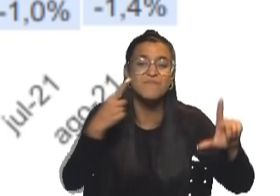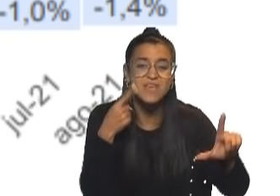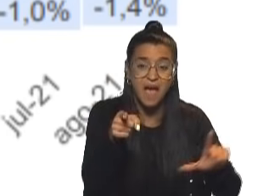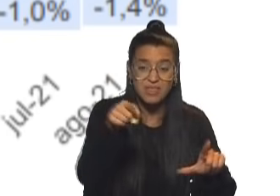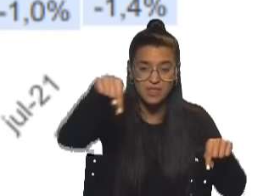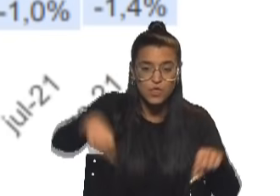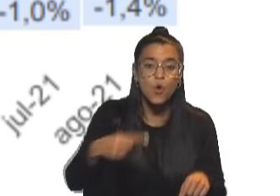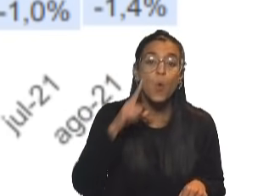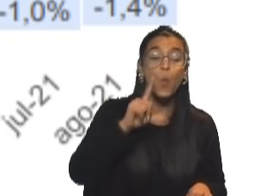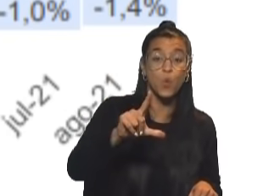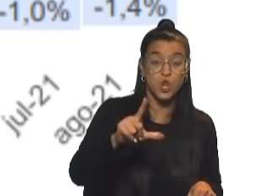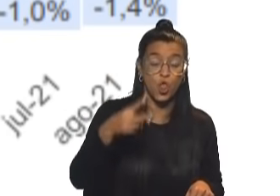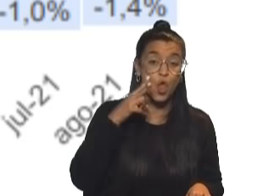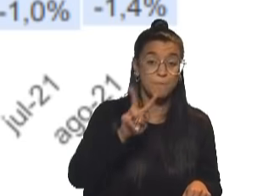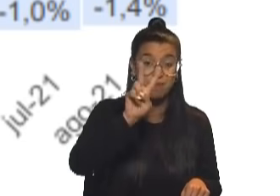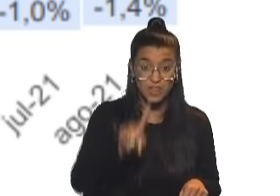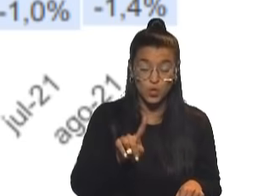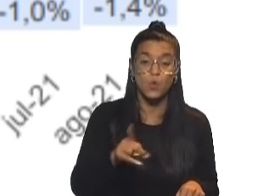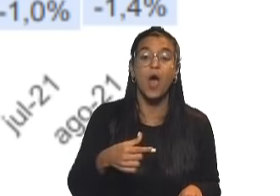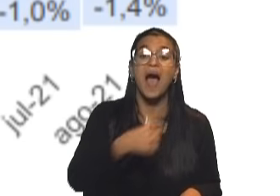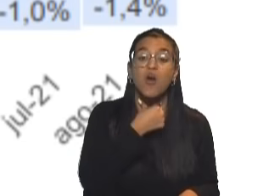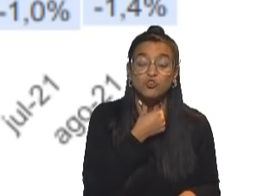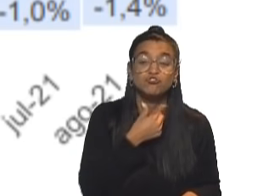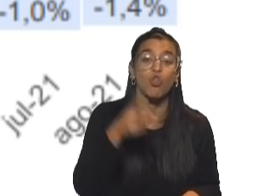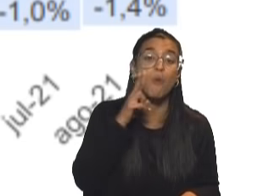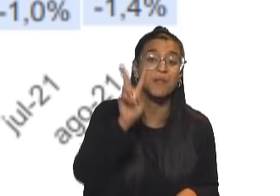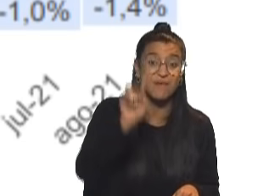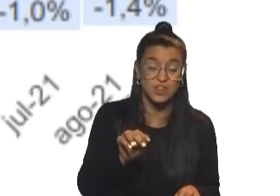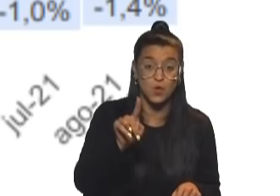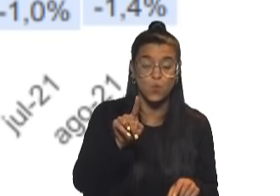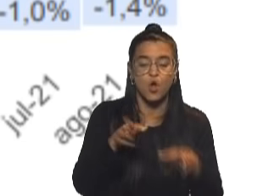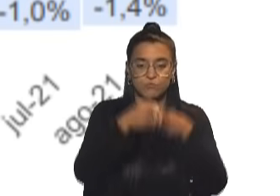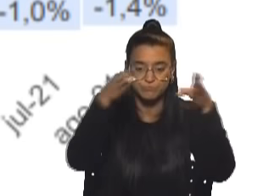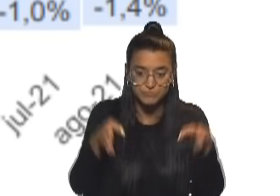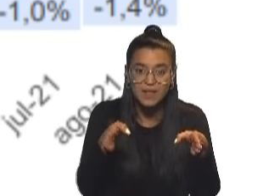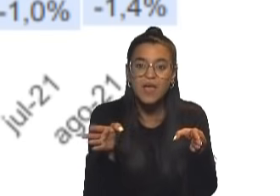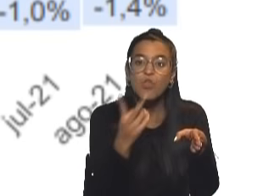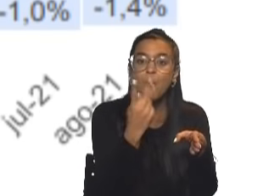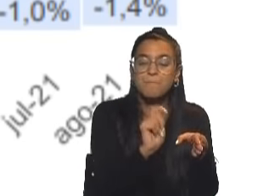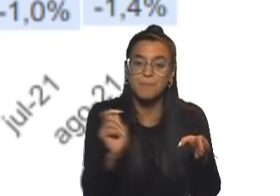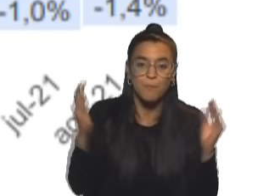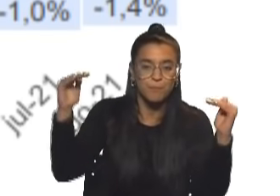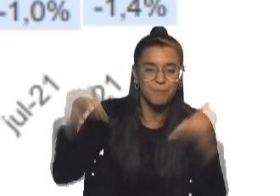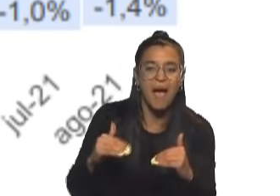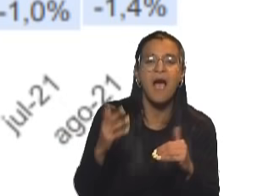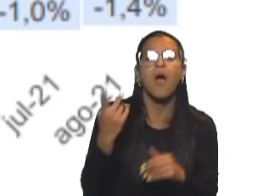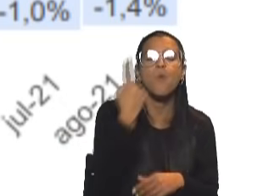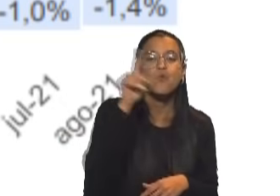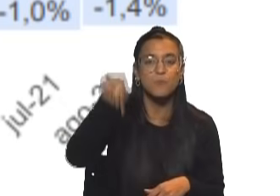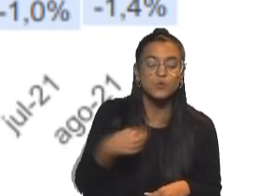que en julio de 2021 y en agosto de 2021 efectivamente podemos ver una baja de un 1%